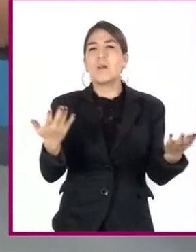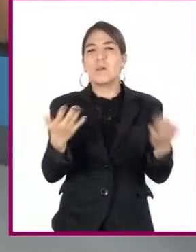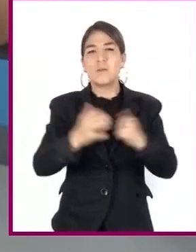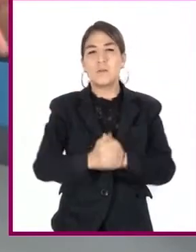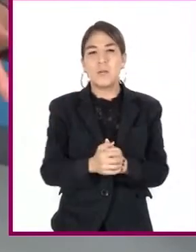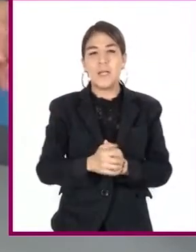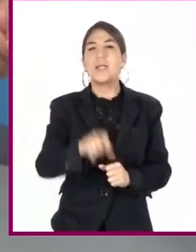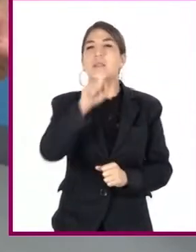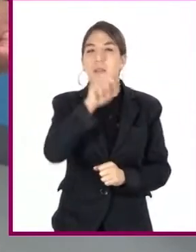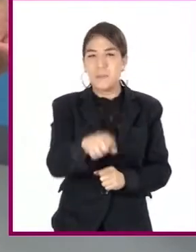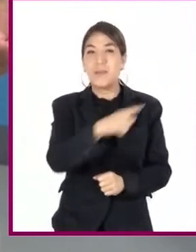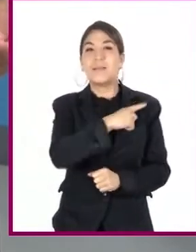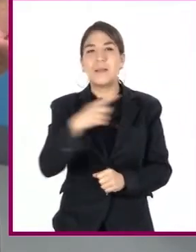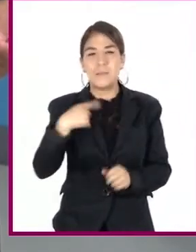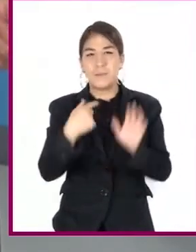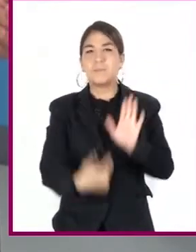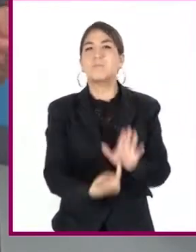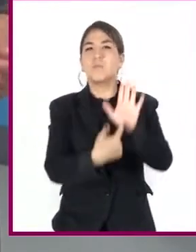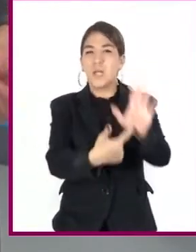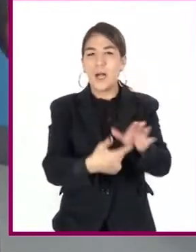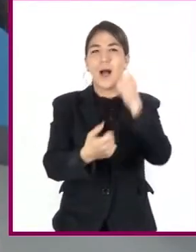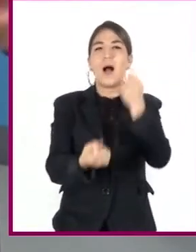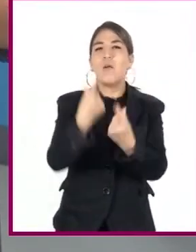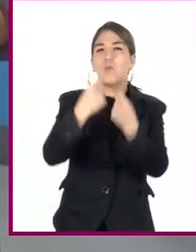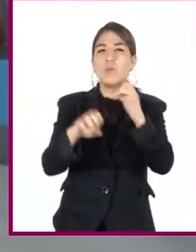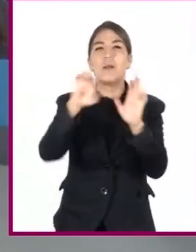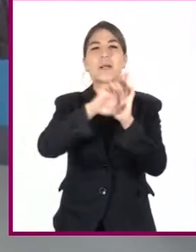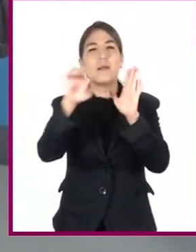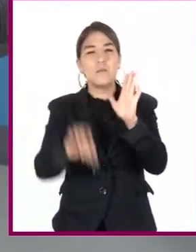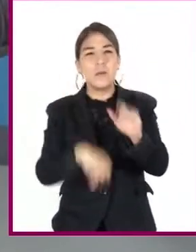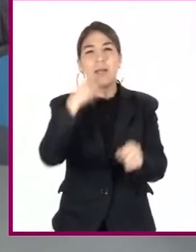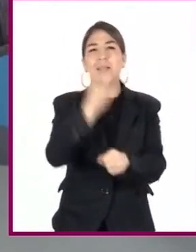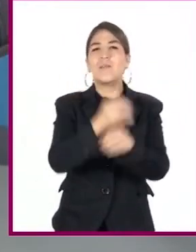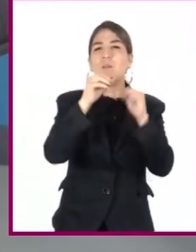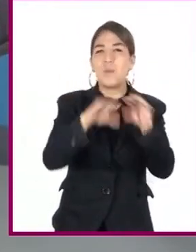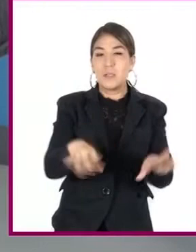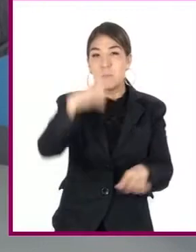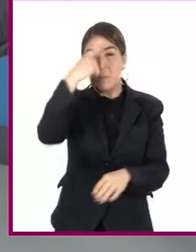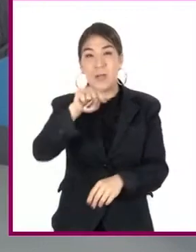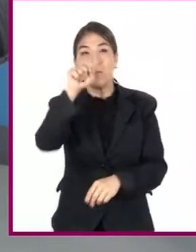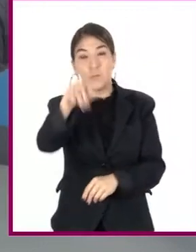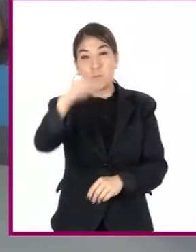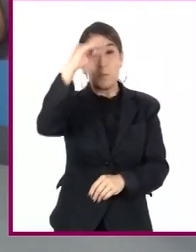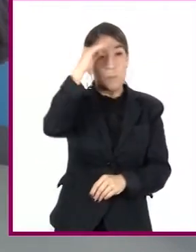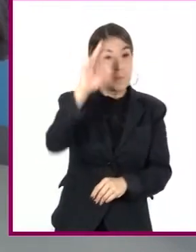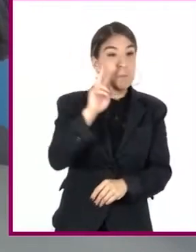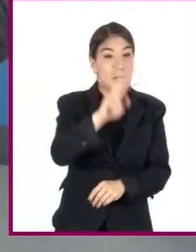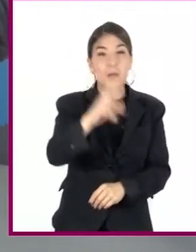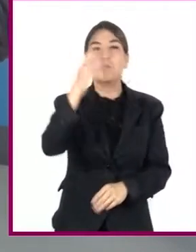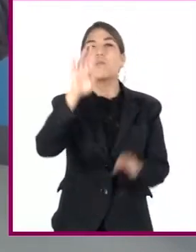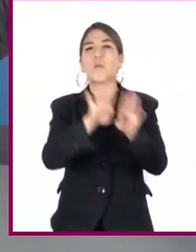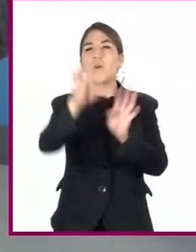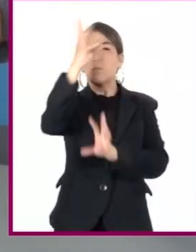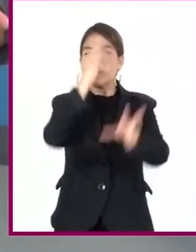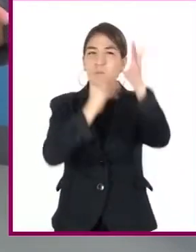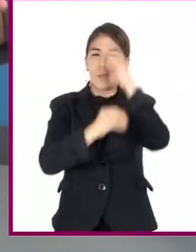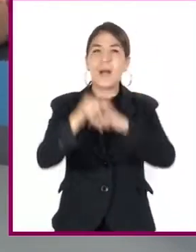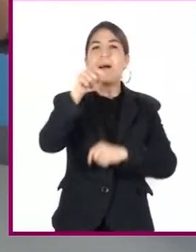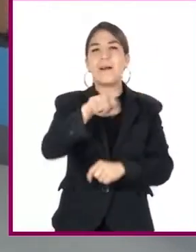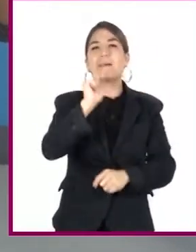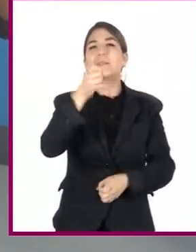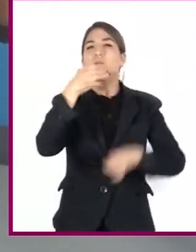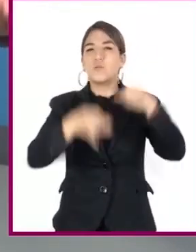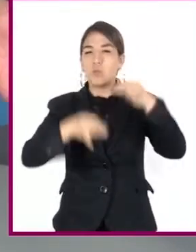También presentaremos algunos ejemplos, ideas e información que les permitan reflexionar sobre los instrumentos